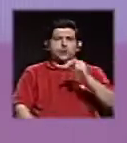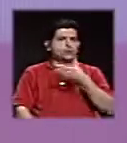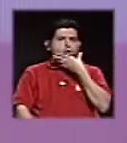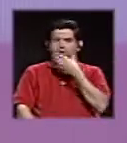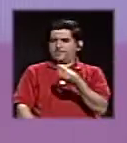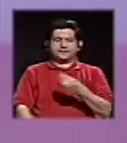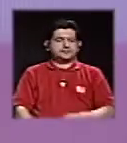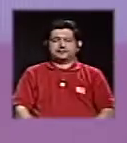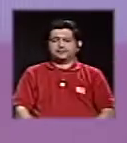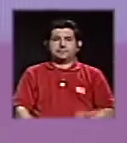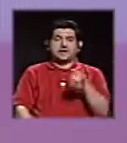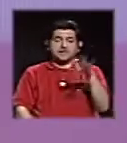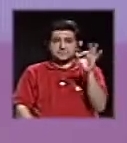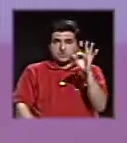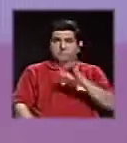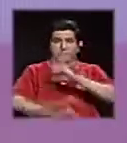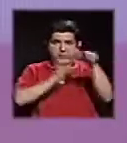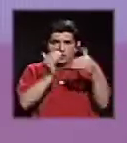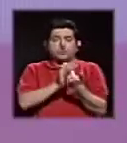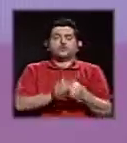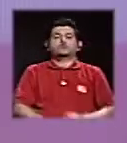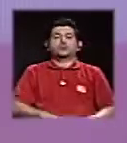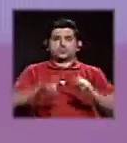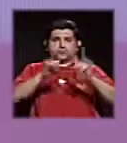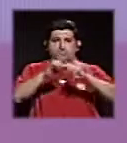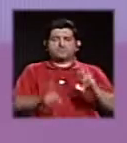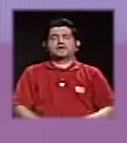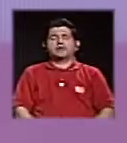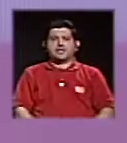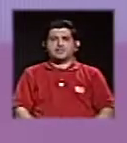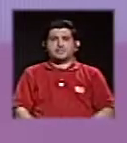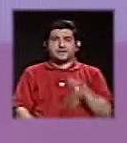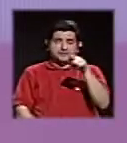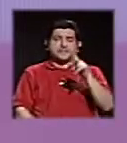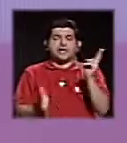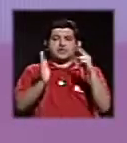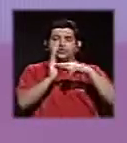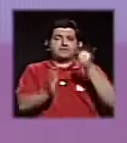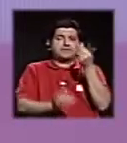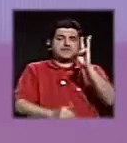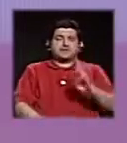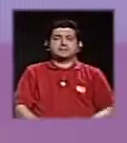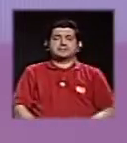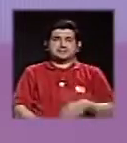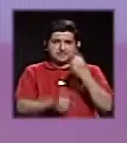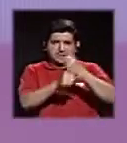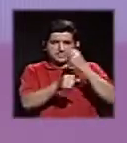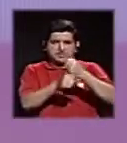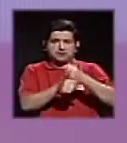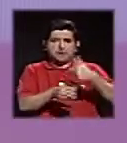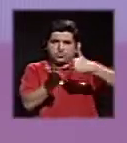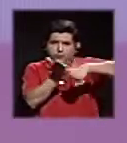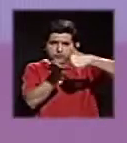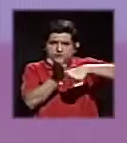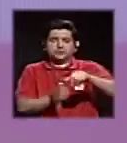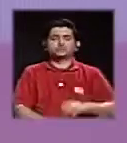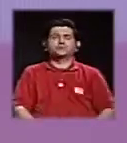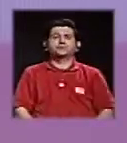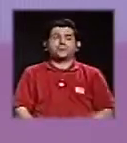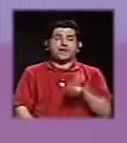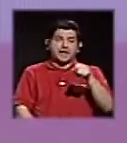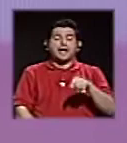diciembre sino en febrero irán todos sus cargos en febrero del 2016 con esta elección justo se inicia